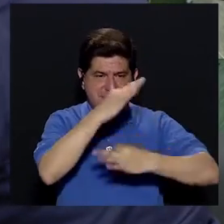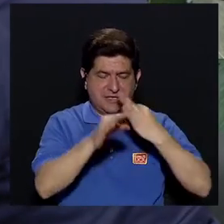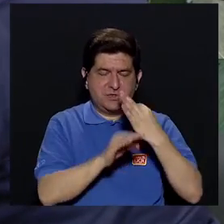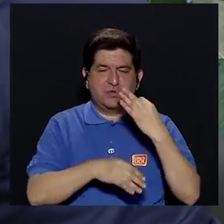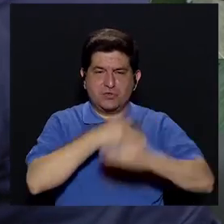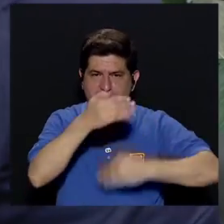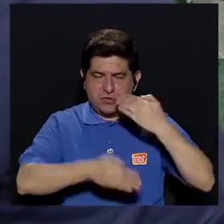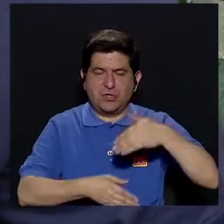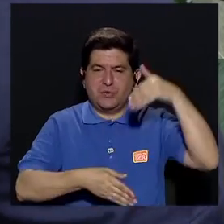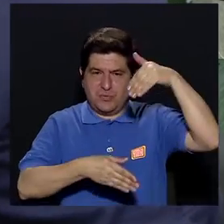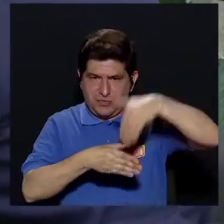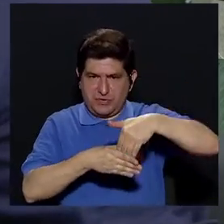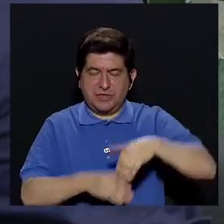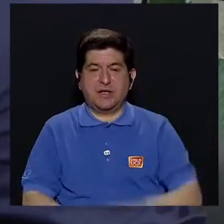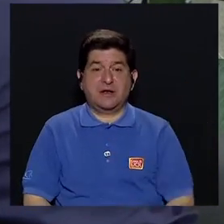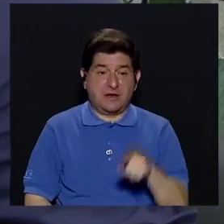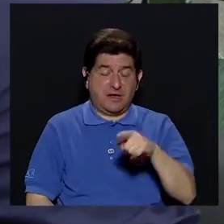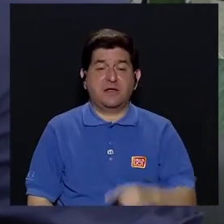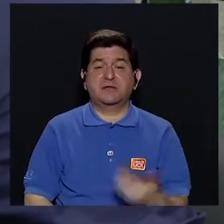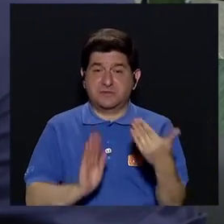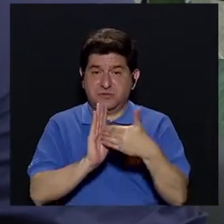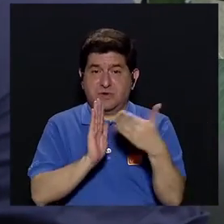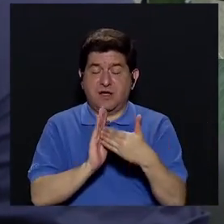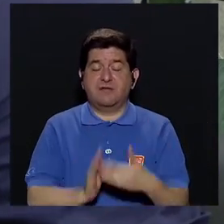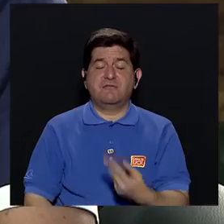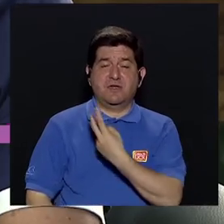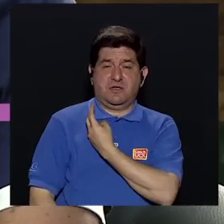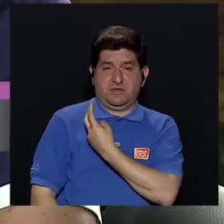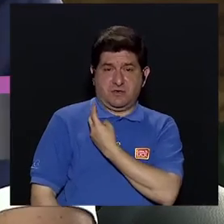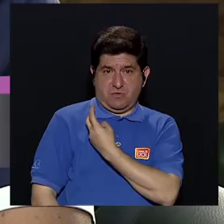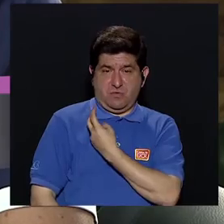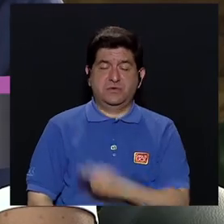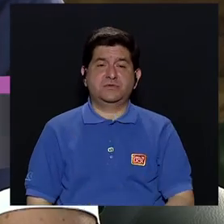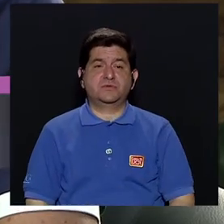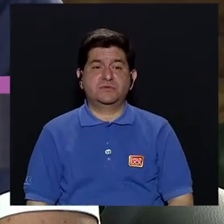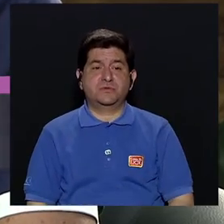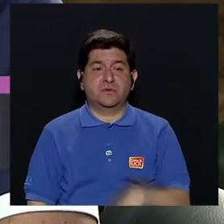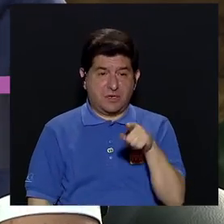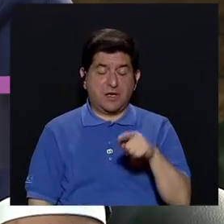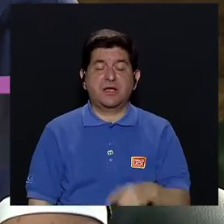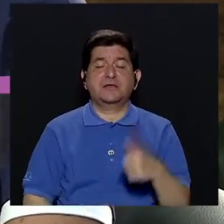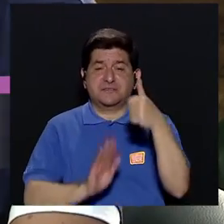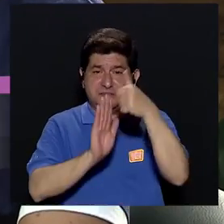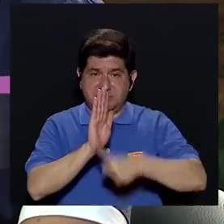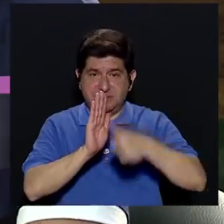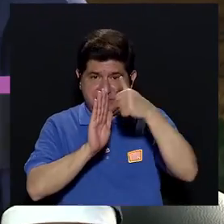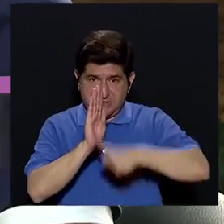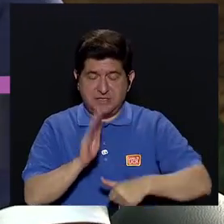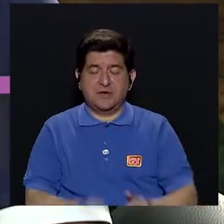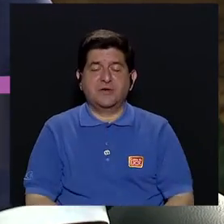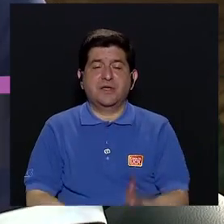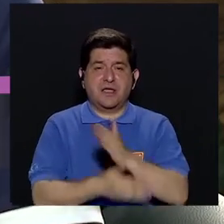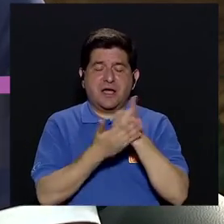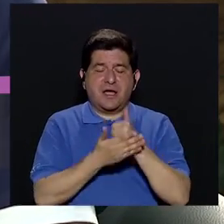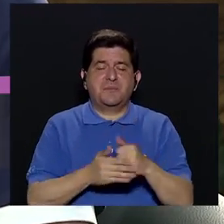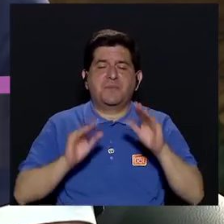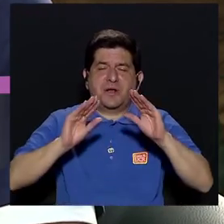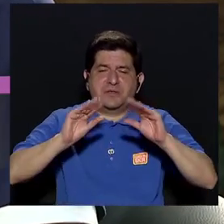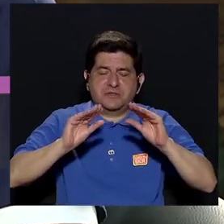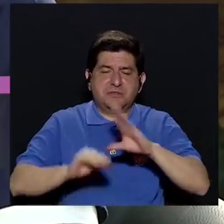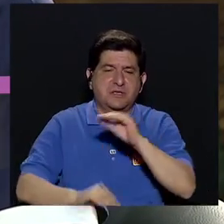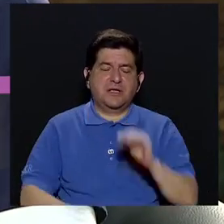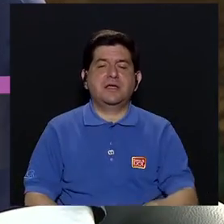tipo de procedimiento. ¿Eso involucra cortar hueso? Esta cirugía es una cirugía que se realiza en tejidos